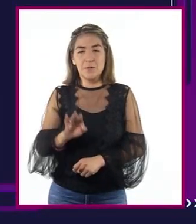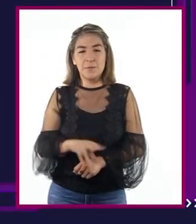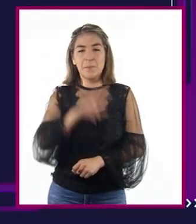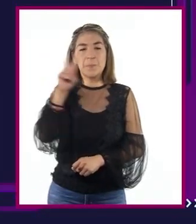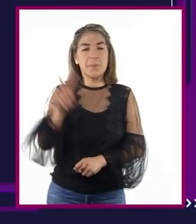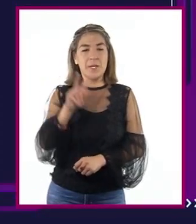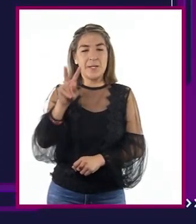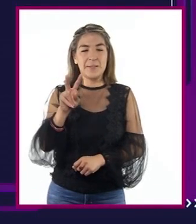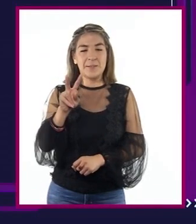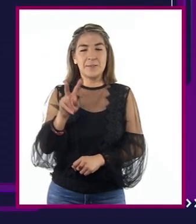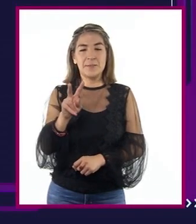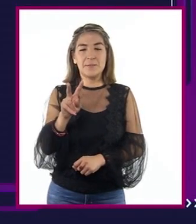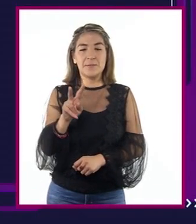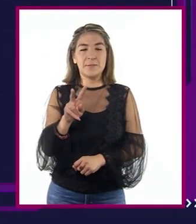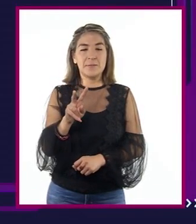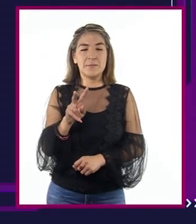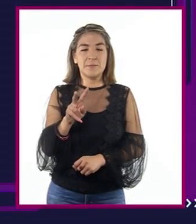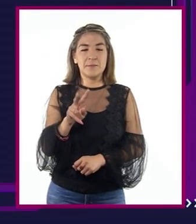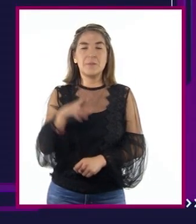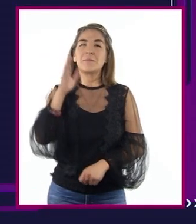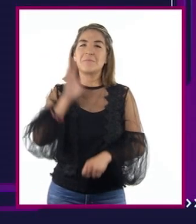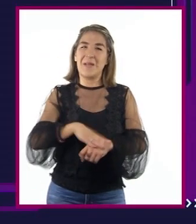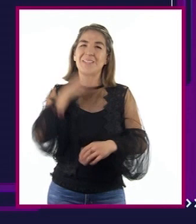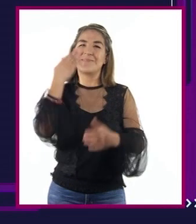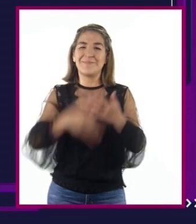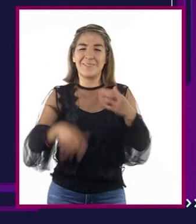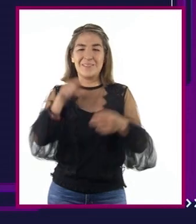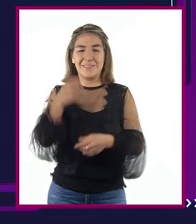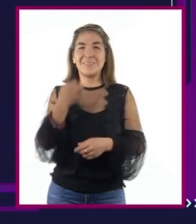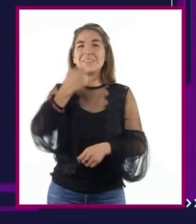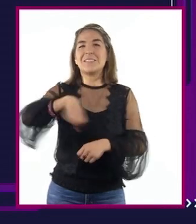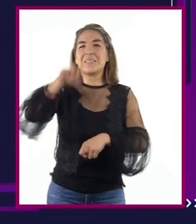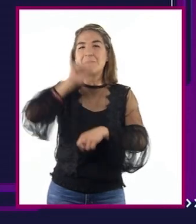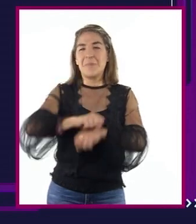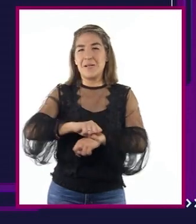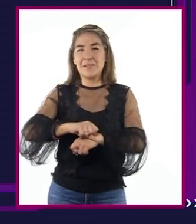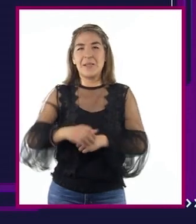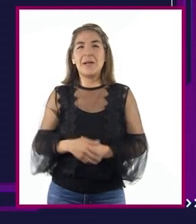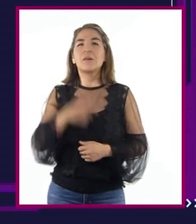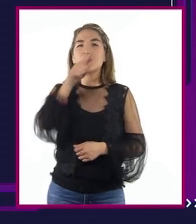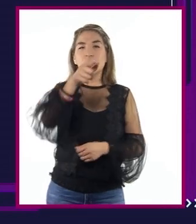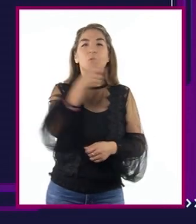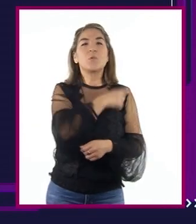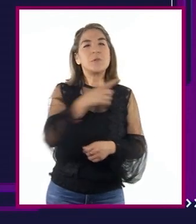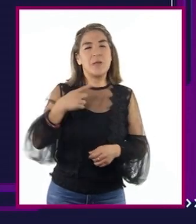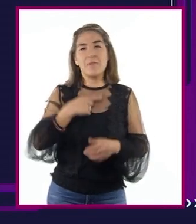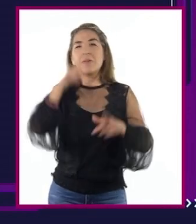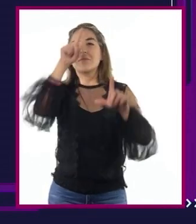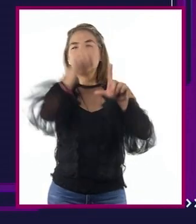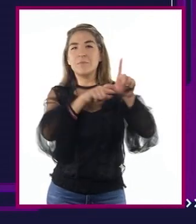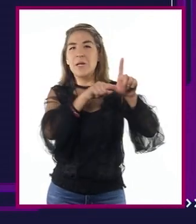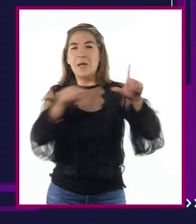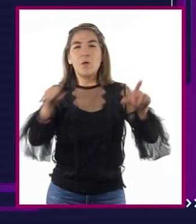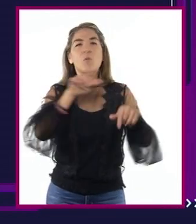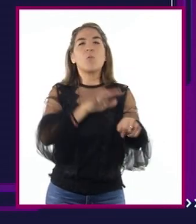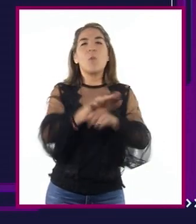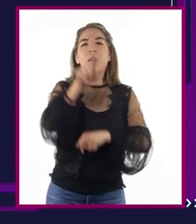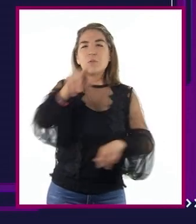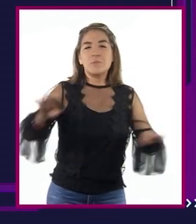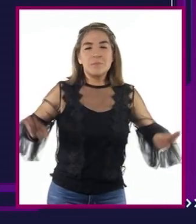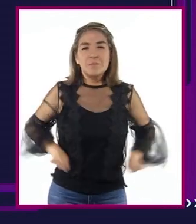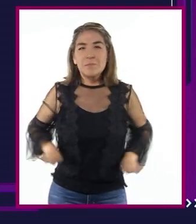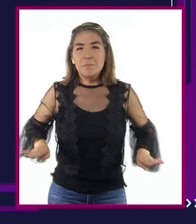20% y el viernes el resto de la producción semanal. Elaboren la gráfica más